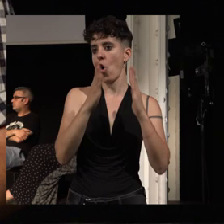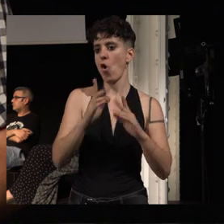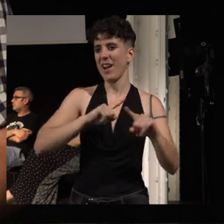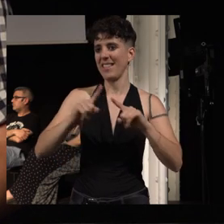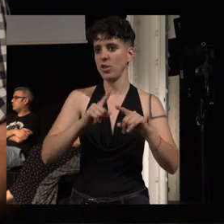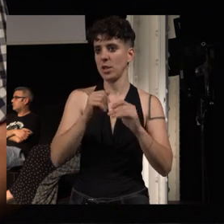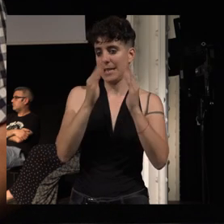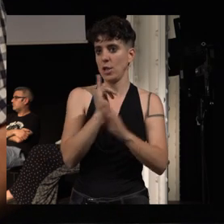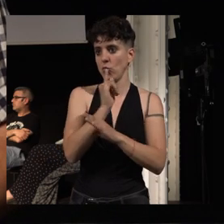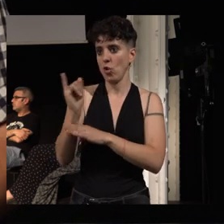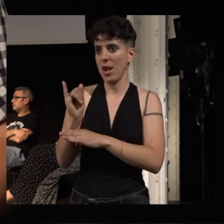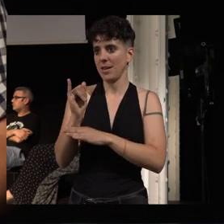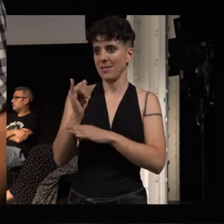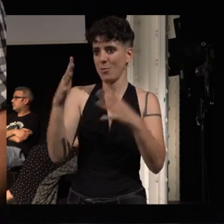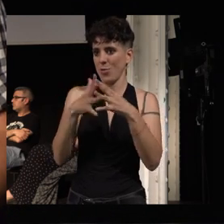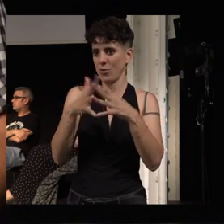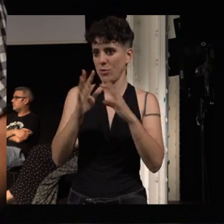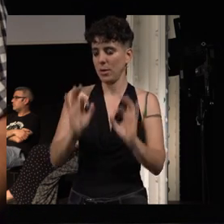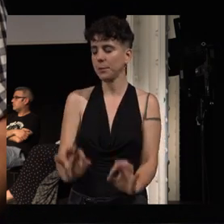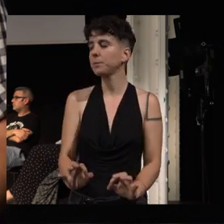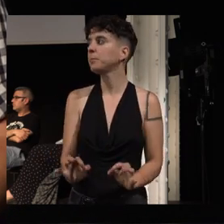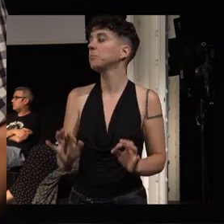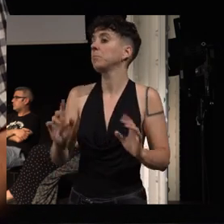¿no? Además,